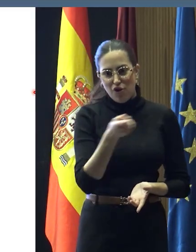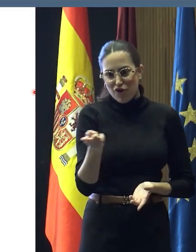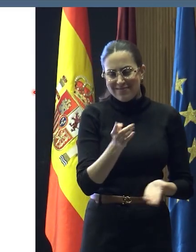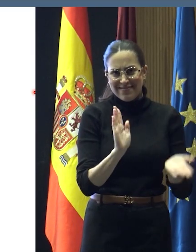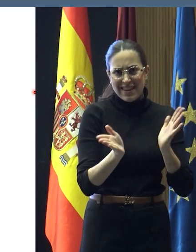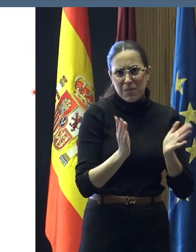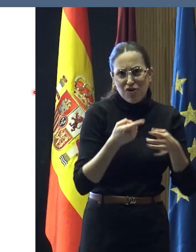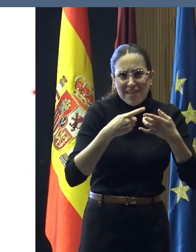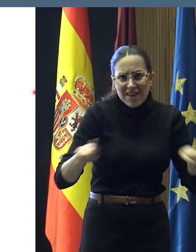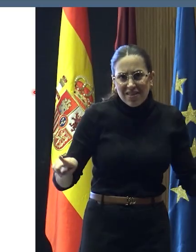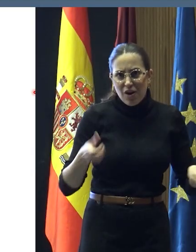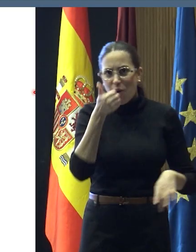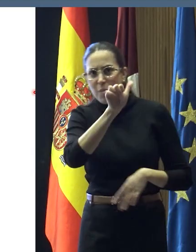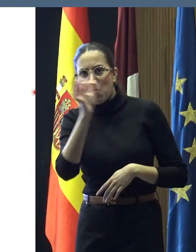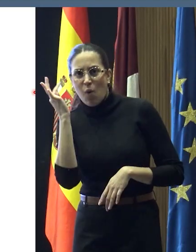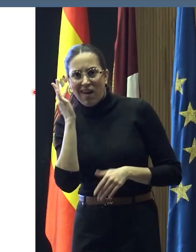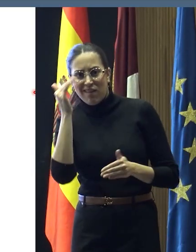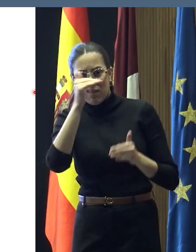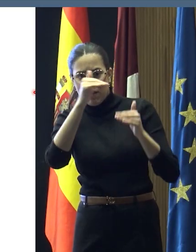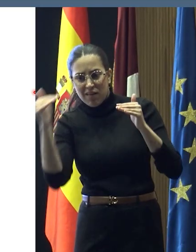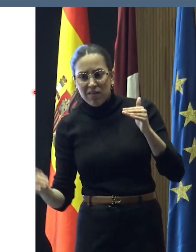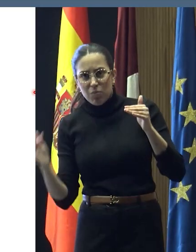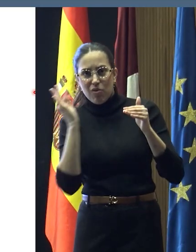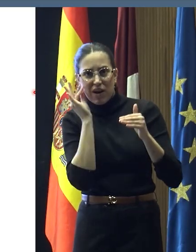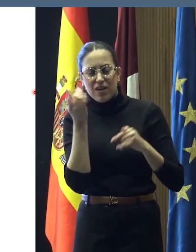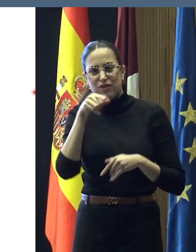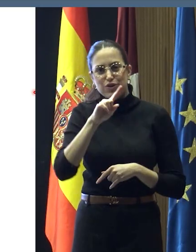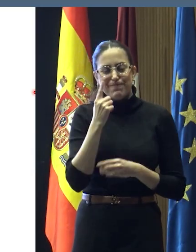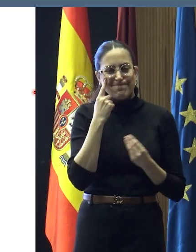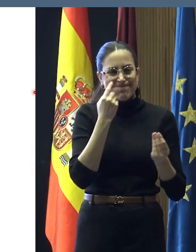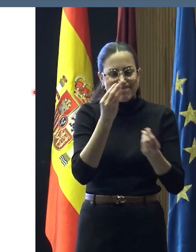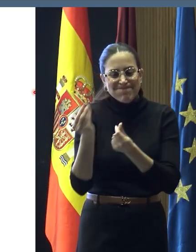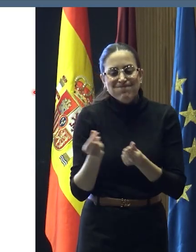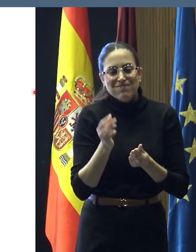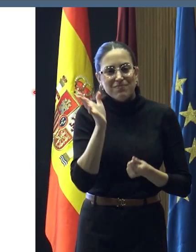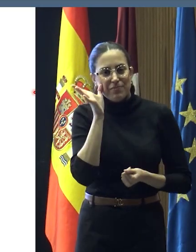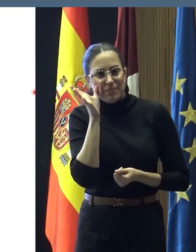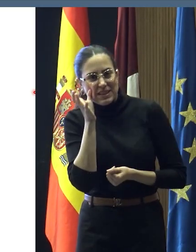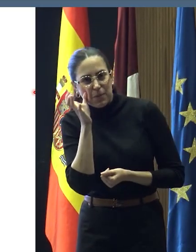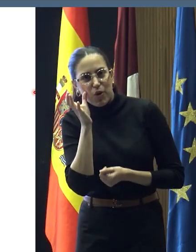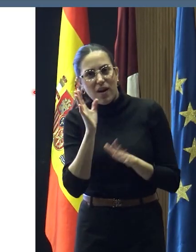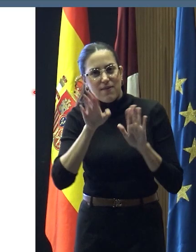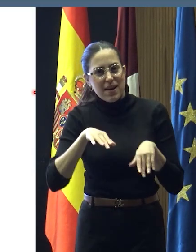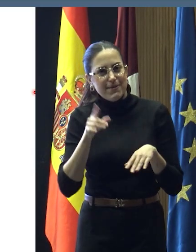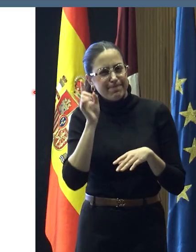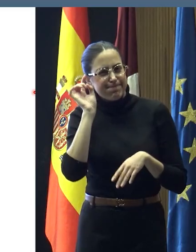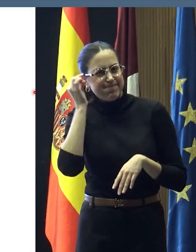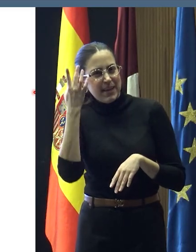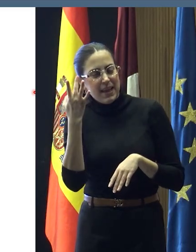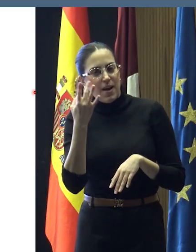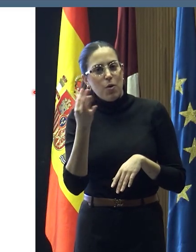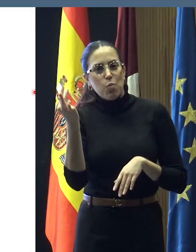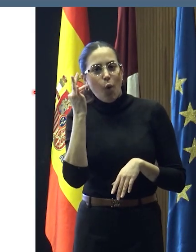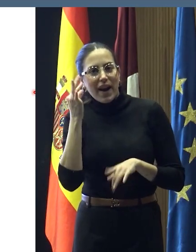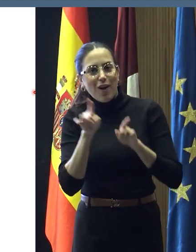Esto siempre hemos tenido siempre la percepción, ¿verdad?, la idea de que la mujer